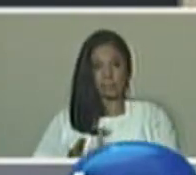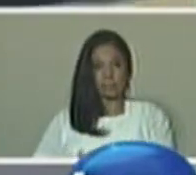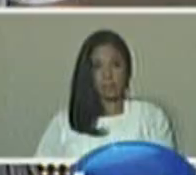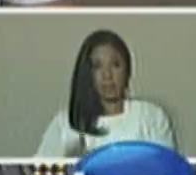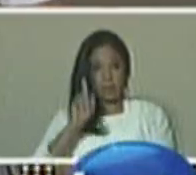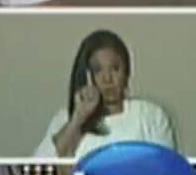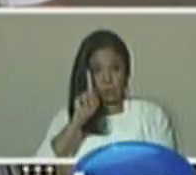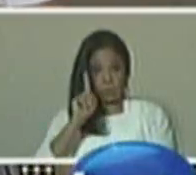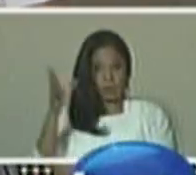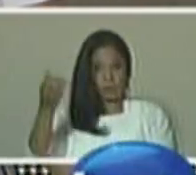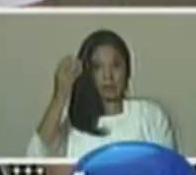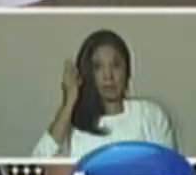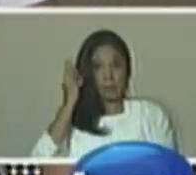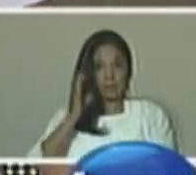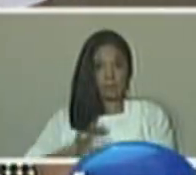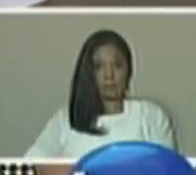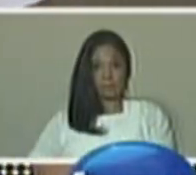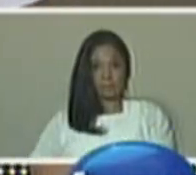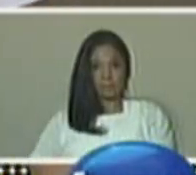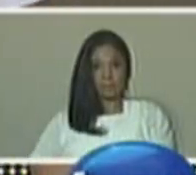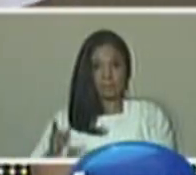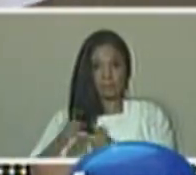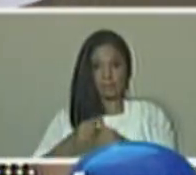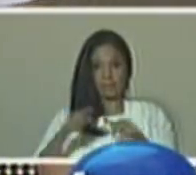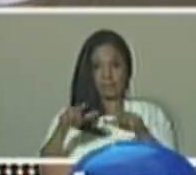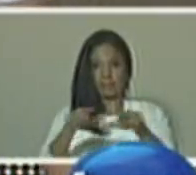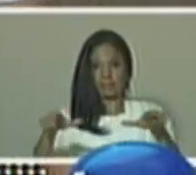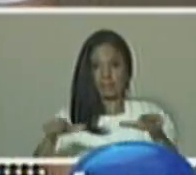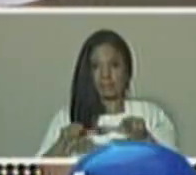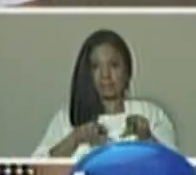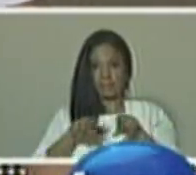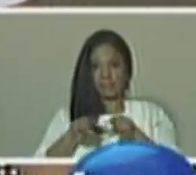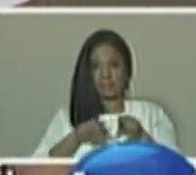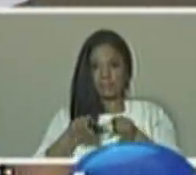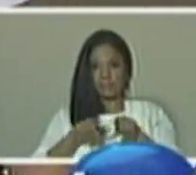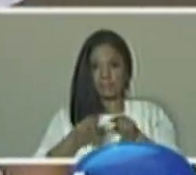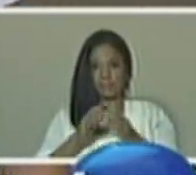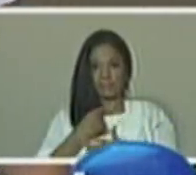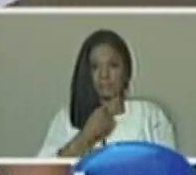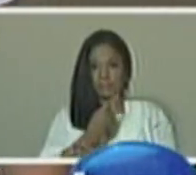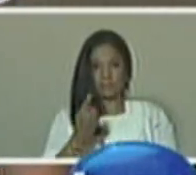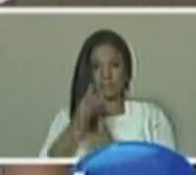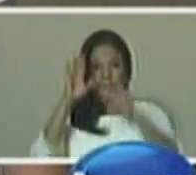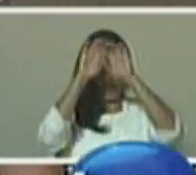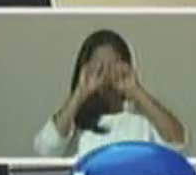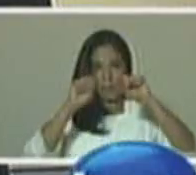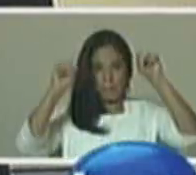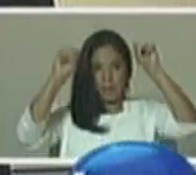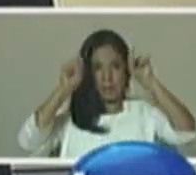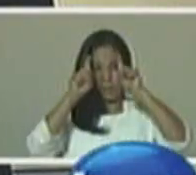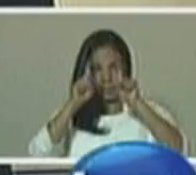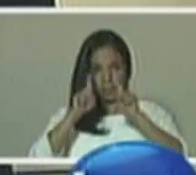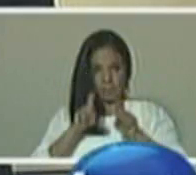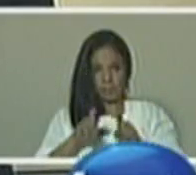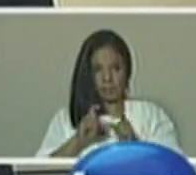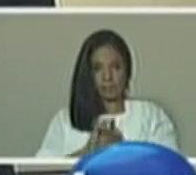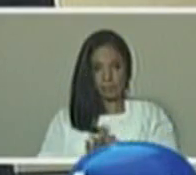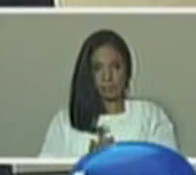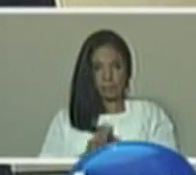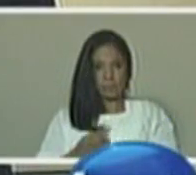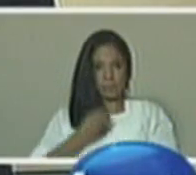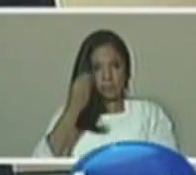una ganadora, la ganadora del primer lugar del concurso se lleva el premio Embajador de la Educación otorgado por